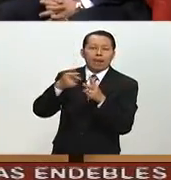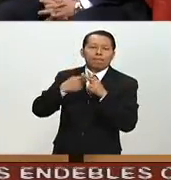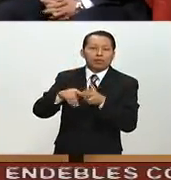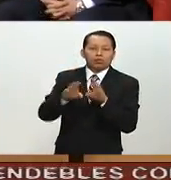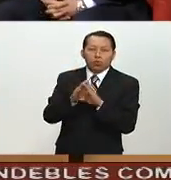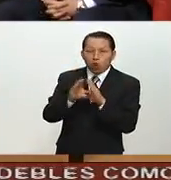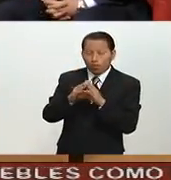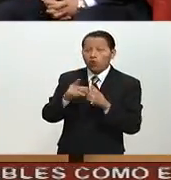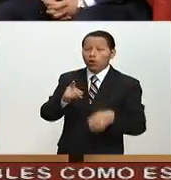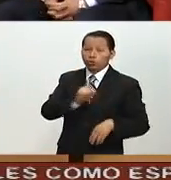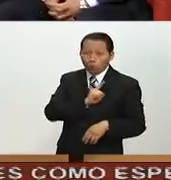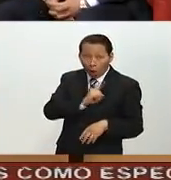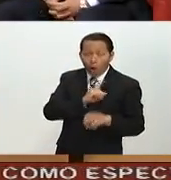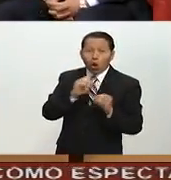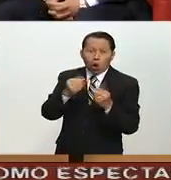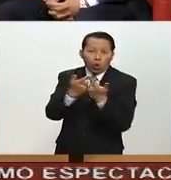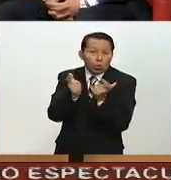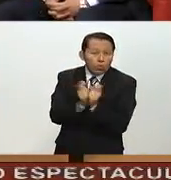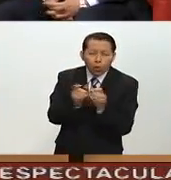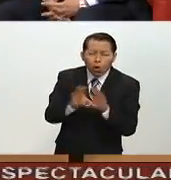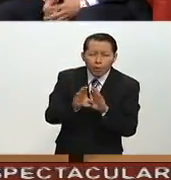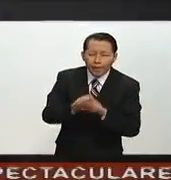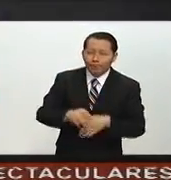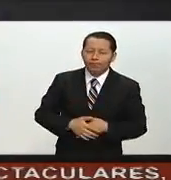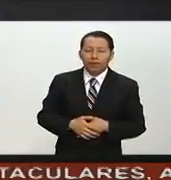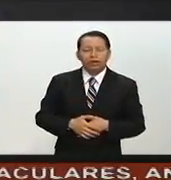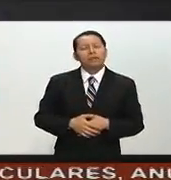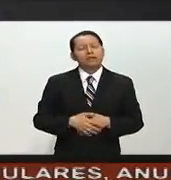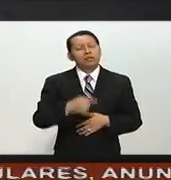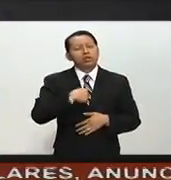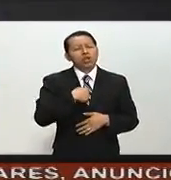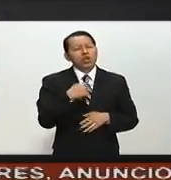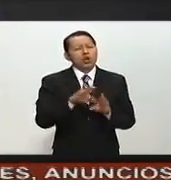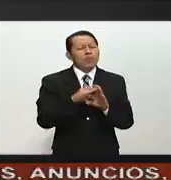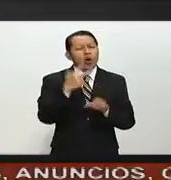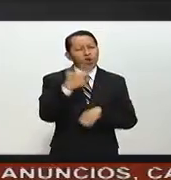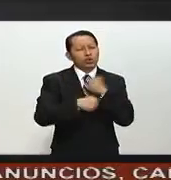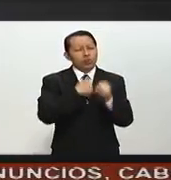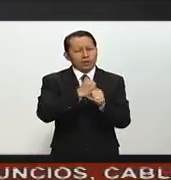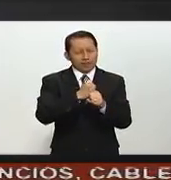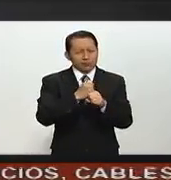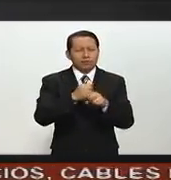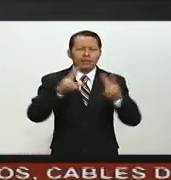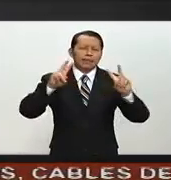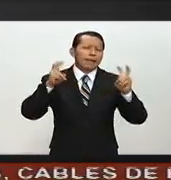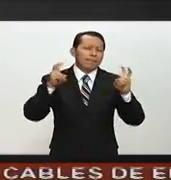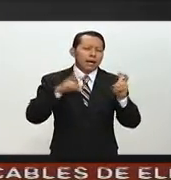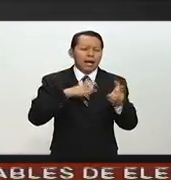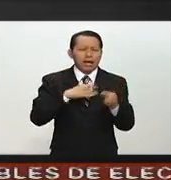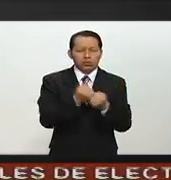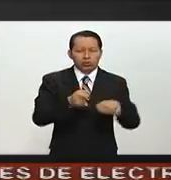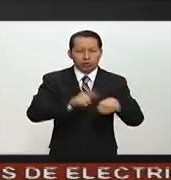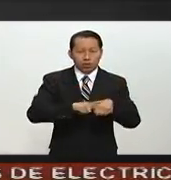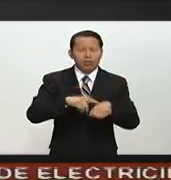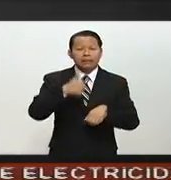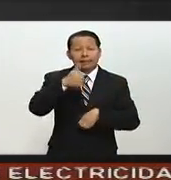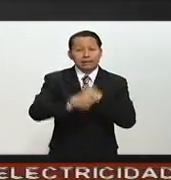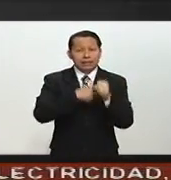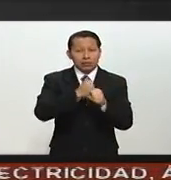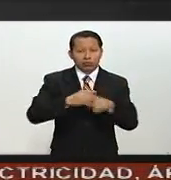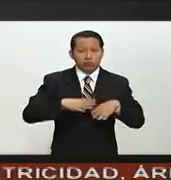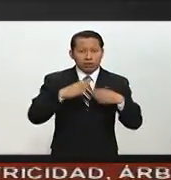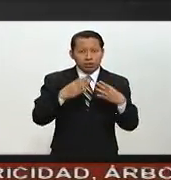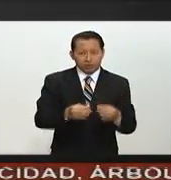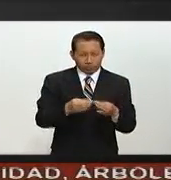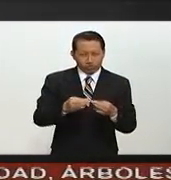de colegas? Pues mira, yo durante casi 8 años he trabajado en temas de impacto social. Durante 6 años fui director de una fundación que se llama Un